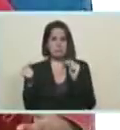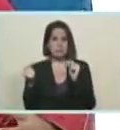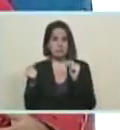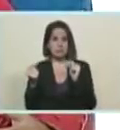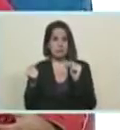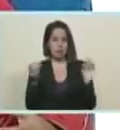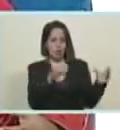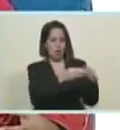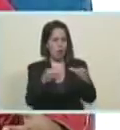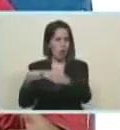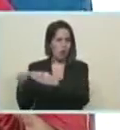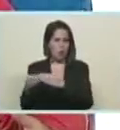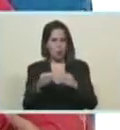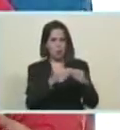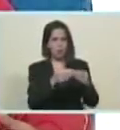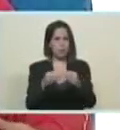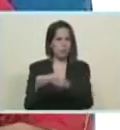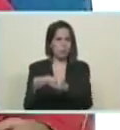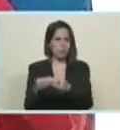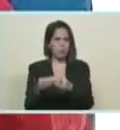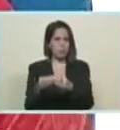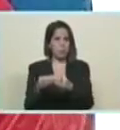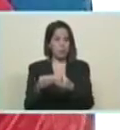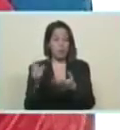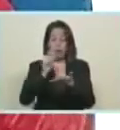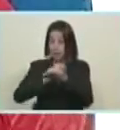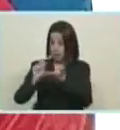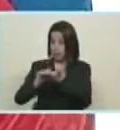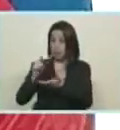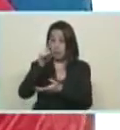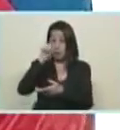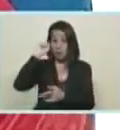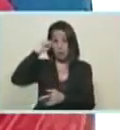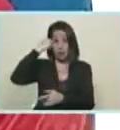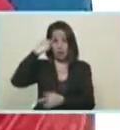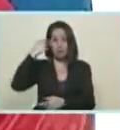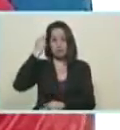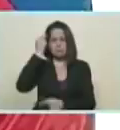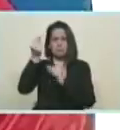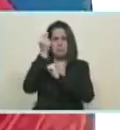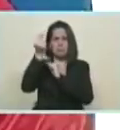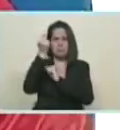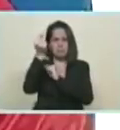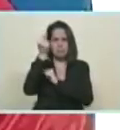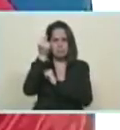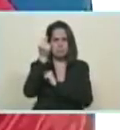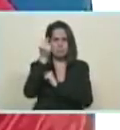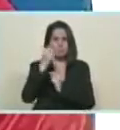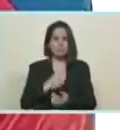los factores, los agentes. Tomen nota de esto aquí en su mente.